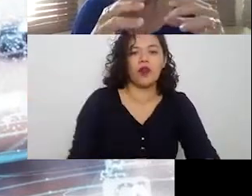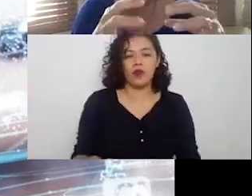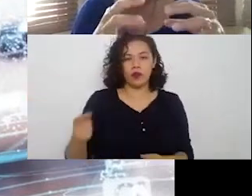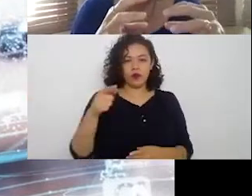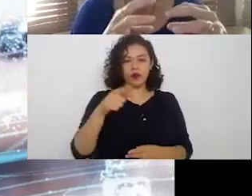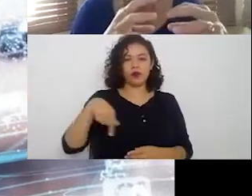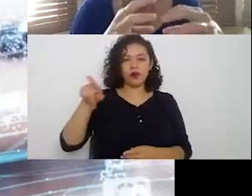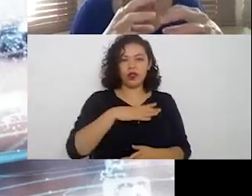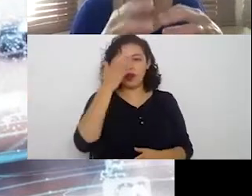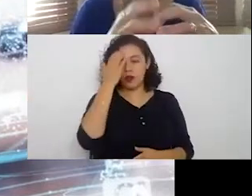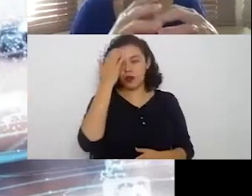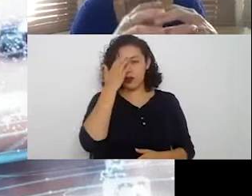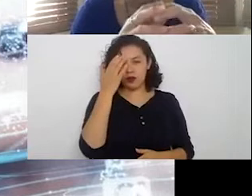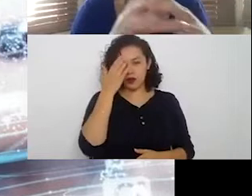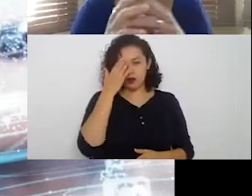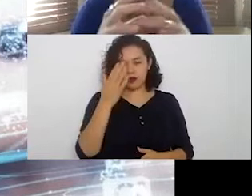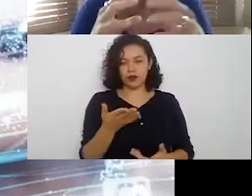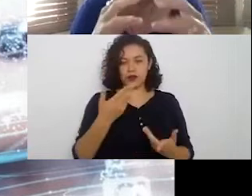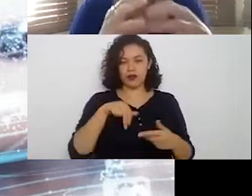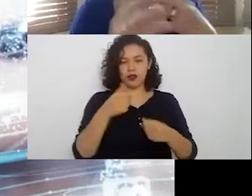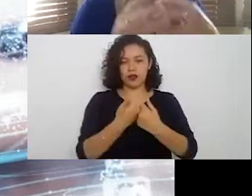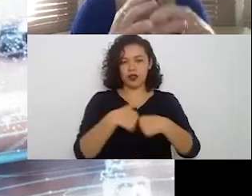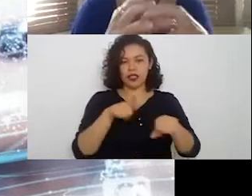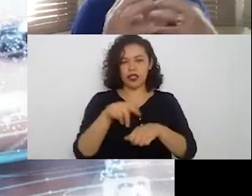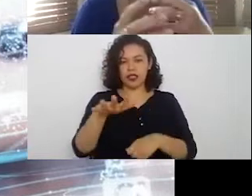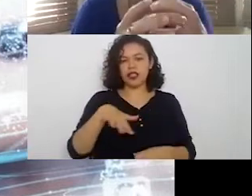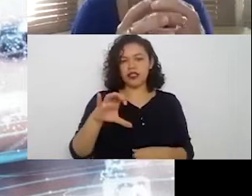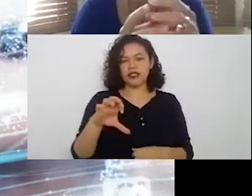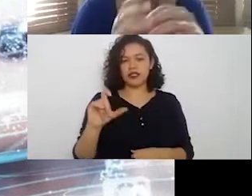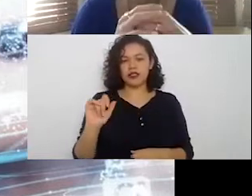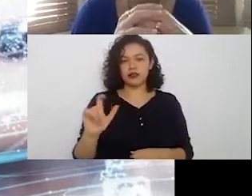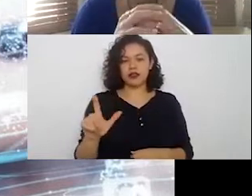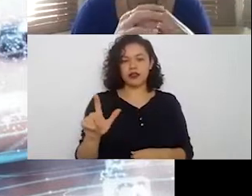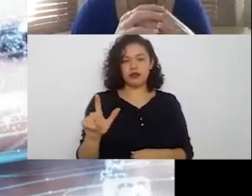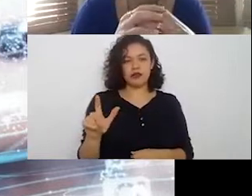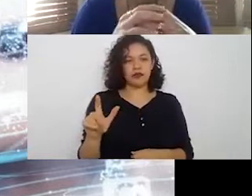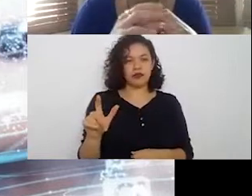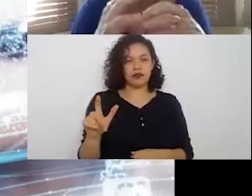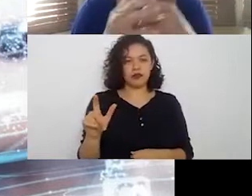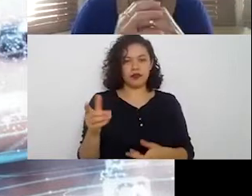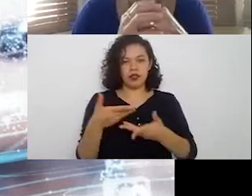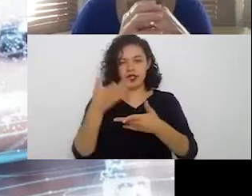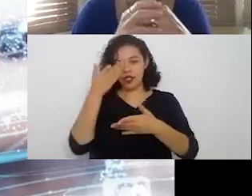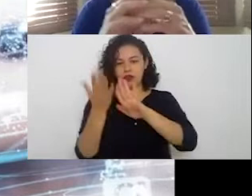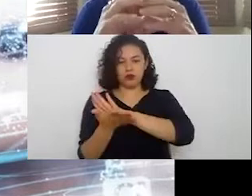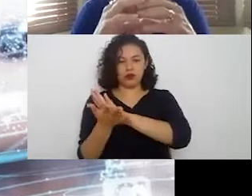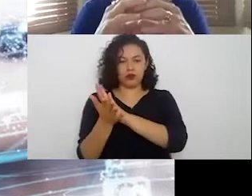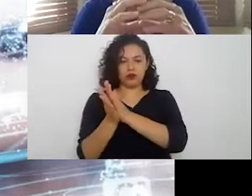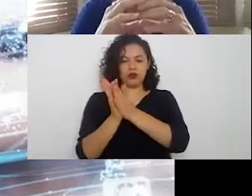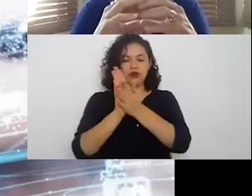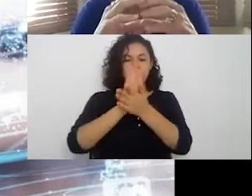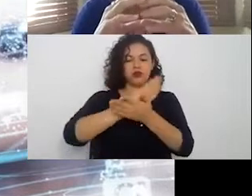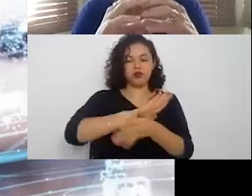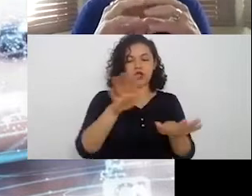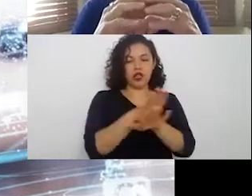pasando las organizaciones de la sociedad civil por una transición de muchos cambios, por